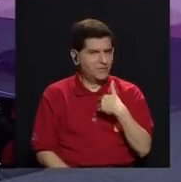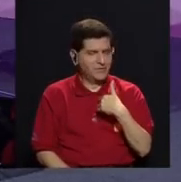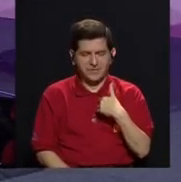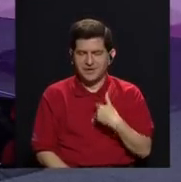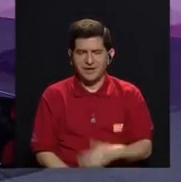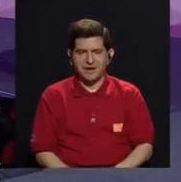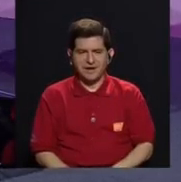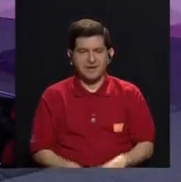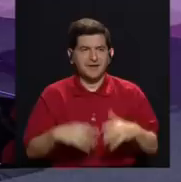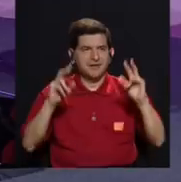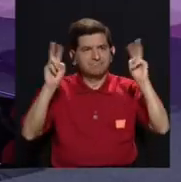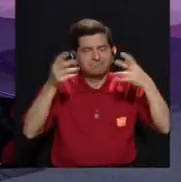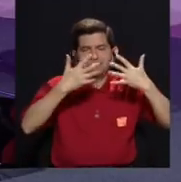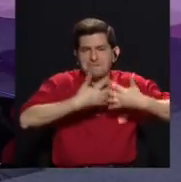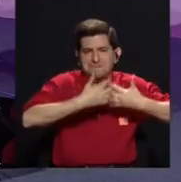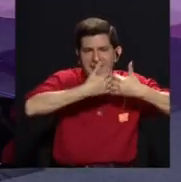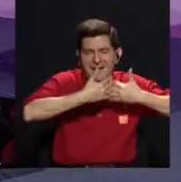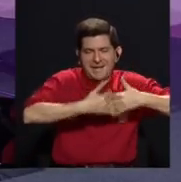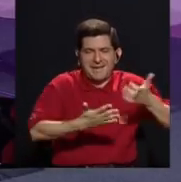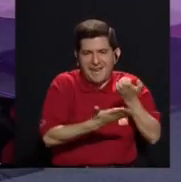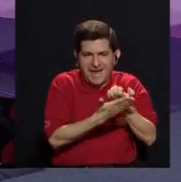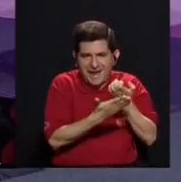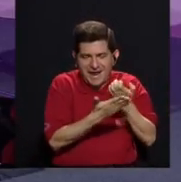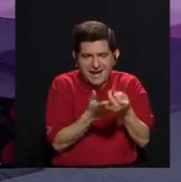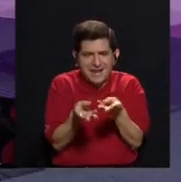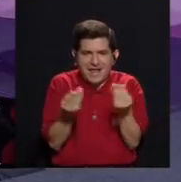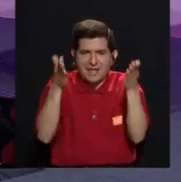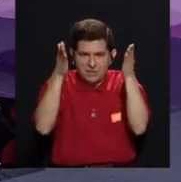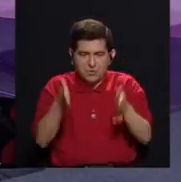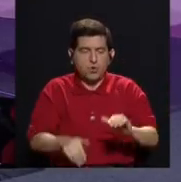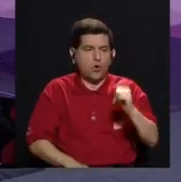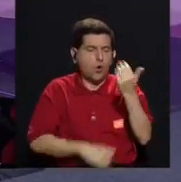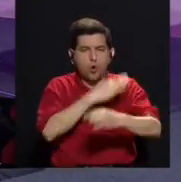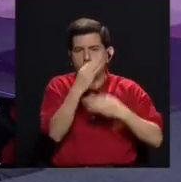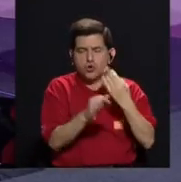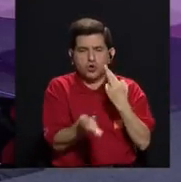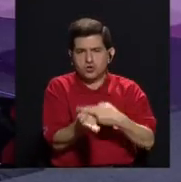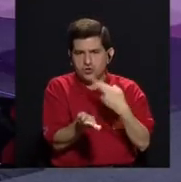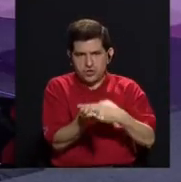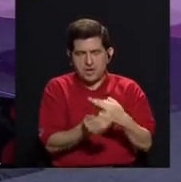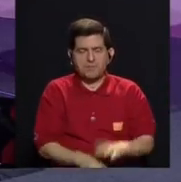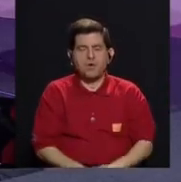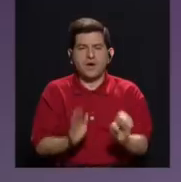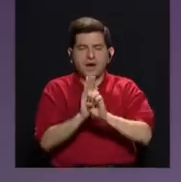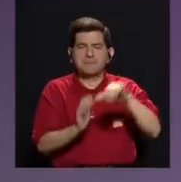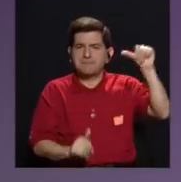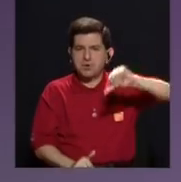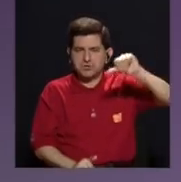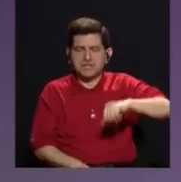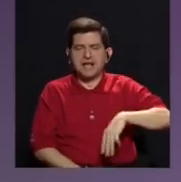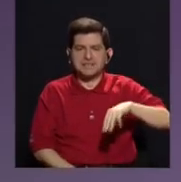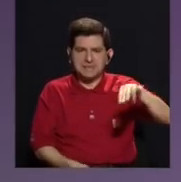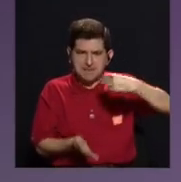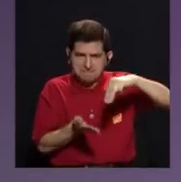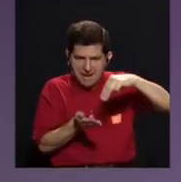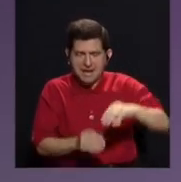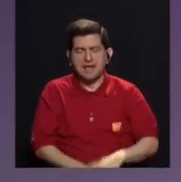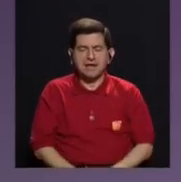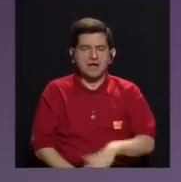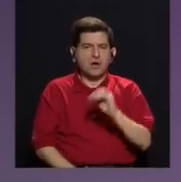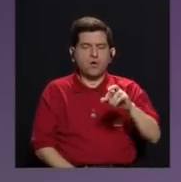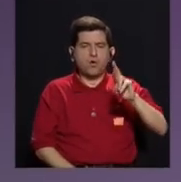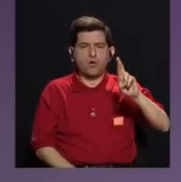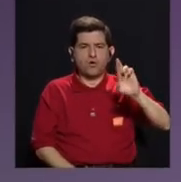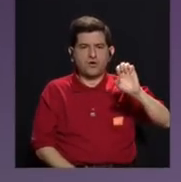maquinaria económica de los productores para otro tipo de ritmos como digamos la salsa el merengue el reggaeton